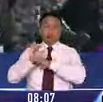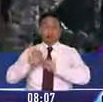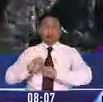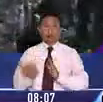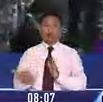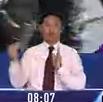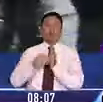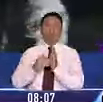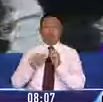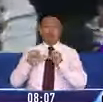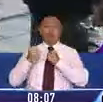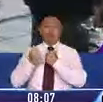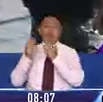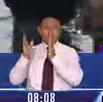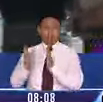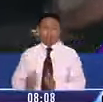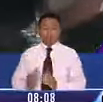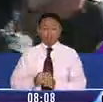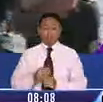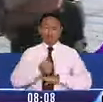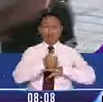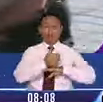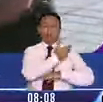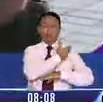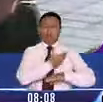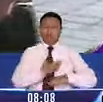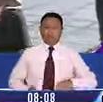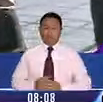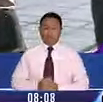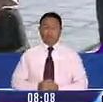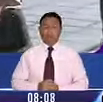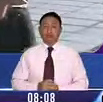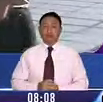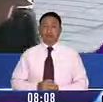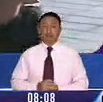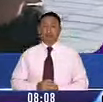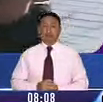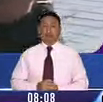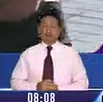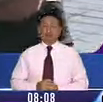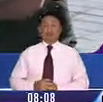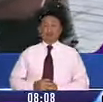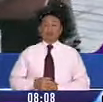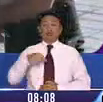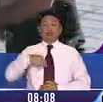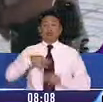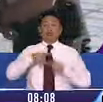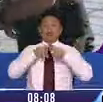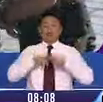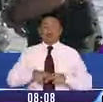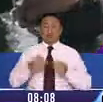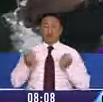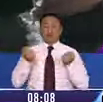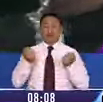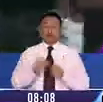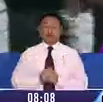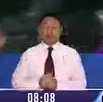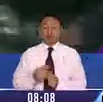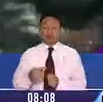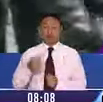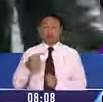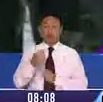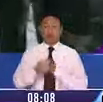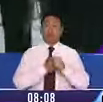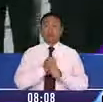a elegir a las nuevas autoridades que gobiernen y legislen el país durante el tiempo que le restaba